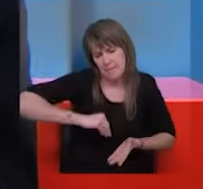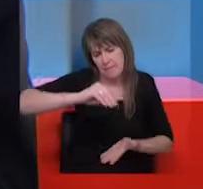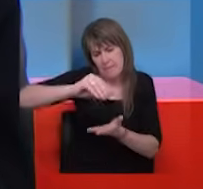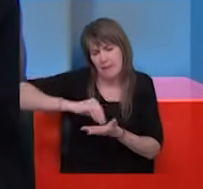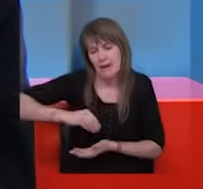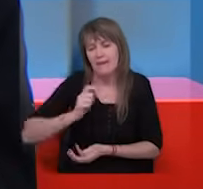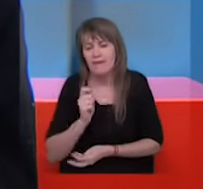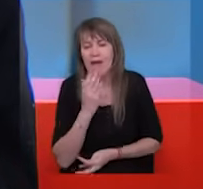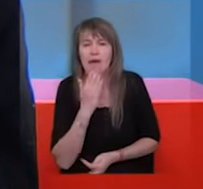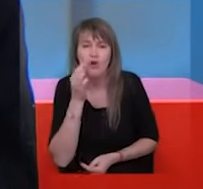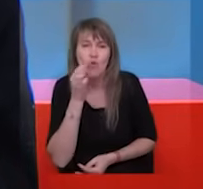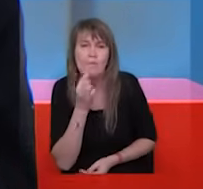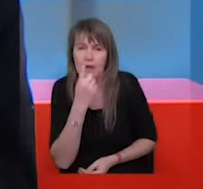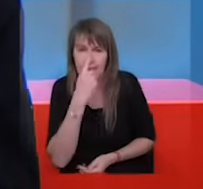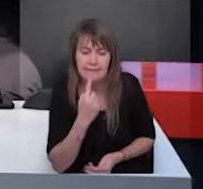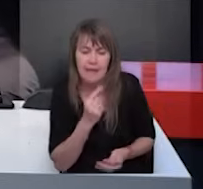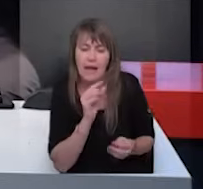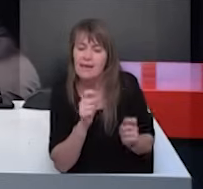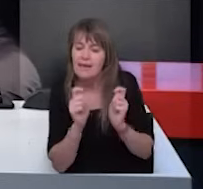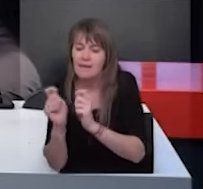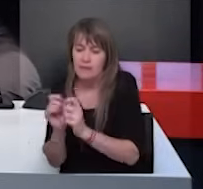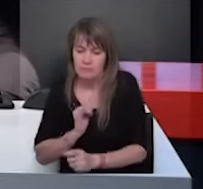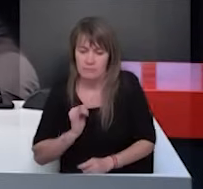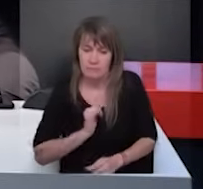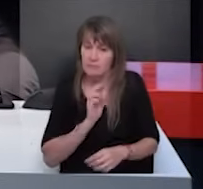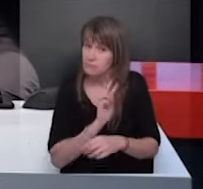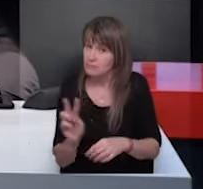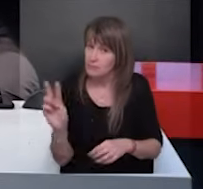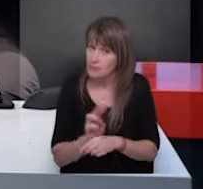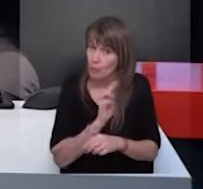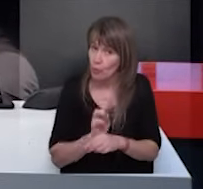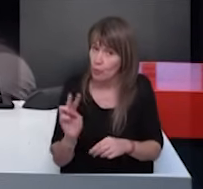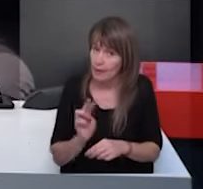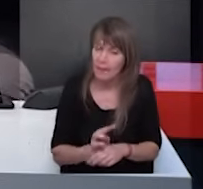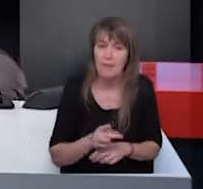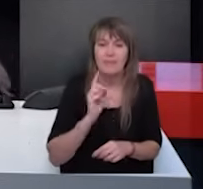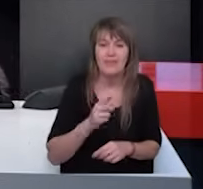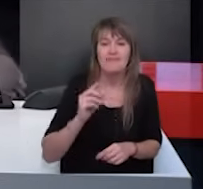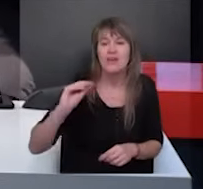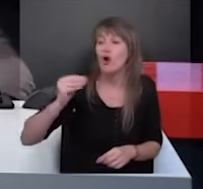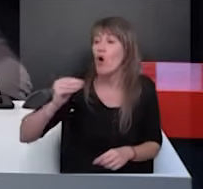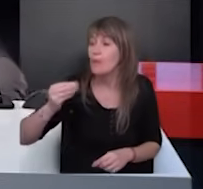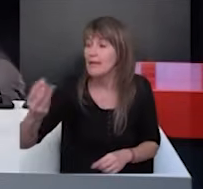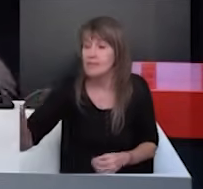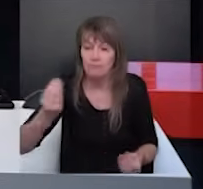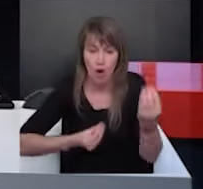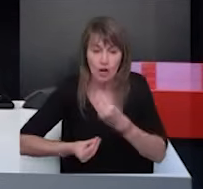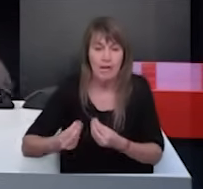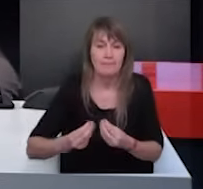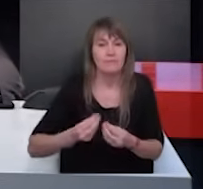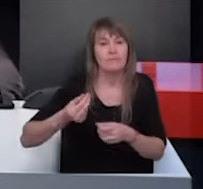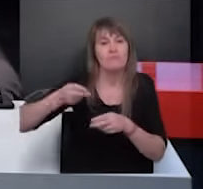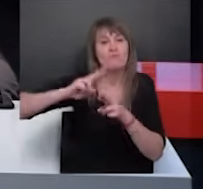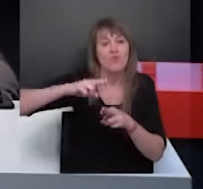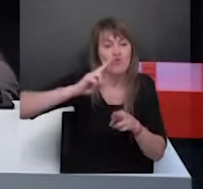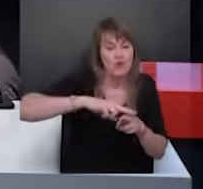país y y y cuidar significa bueno que hay que empadronar a los jóvenes y hay que sacar a los que se mueren